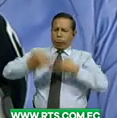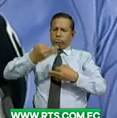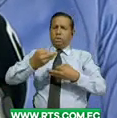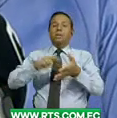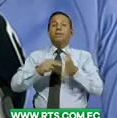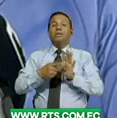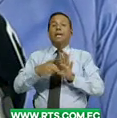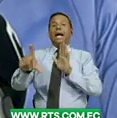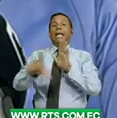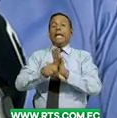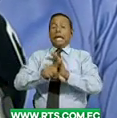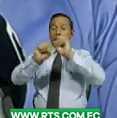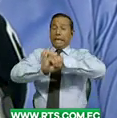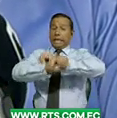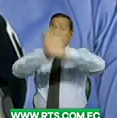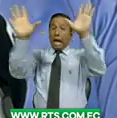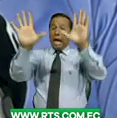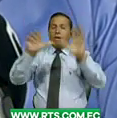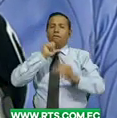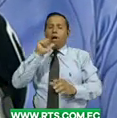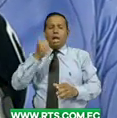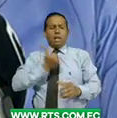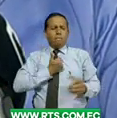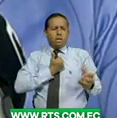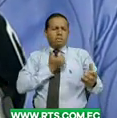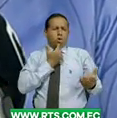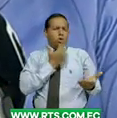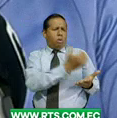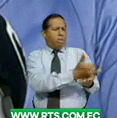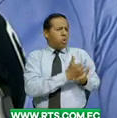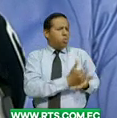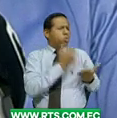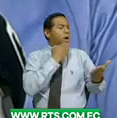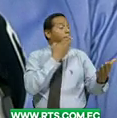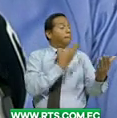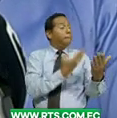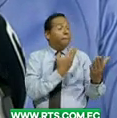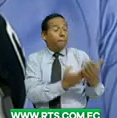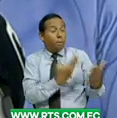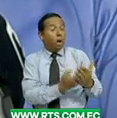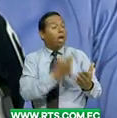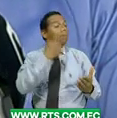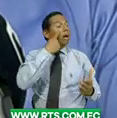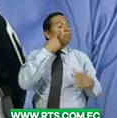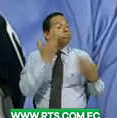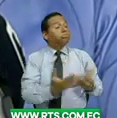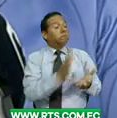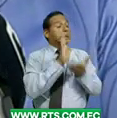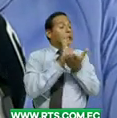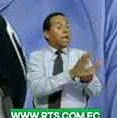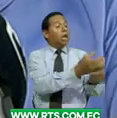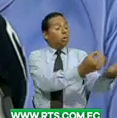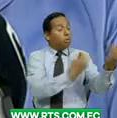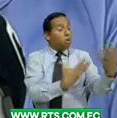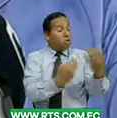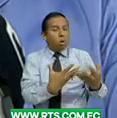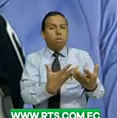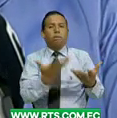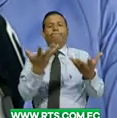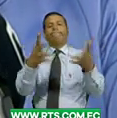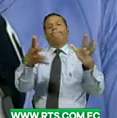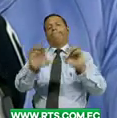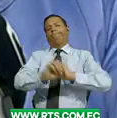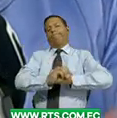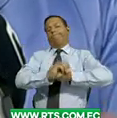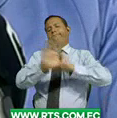la figura, probablemente por conveniencia, porque muchas veces eso también puede darse por actos de corrupción, pero no podemos descartar que se dé por un desconocimiento en la